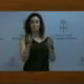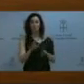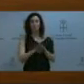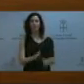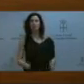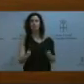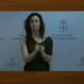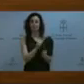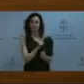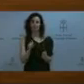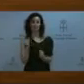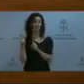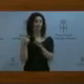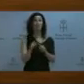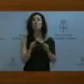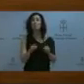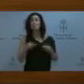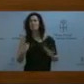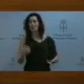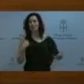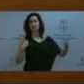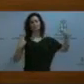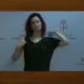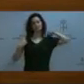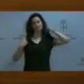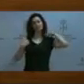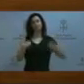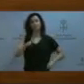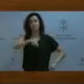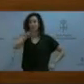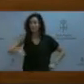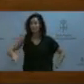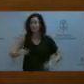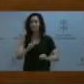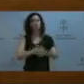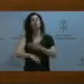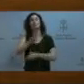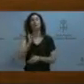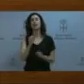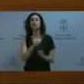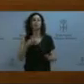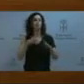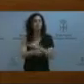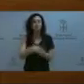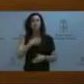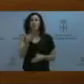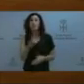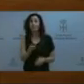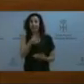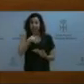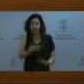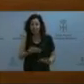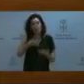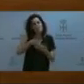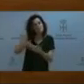personal, con el objetivo de que todas las personas con diversidad funcional puedan acceder sin las actuales dificultades en las